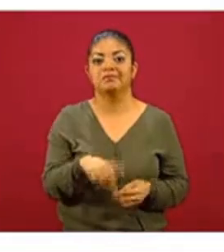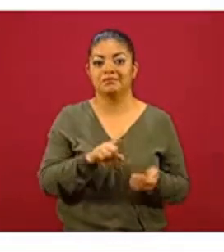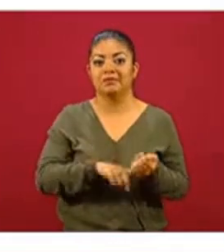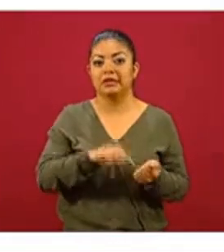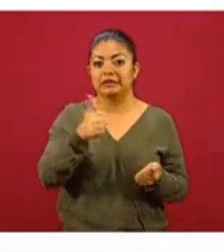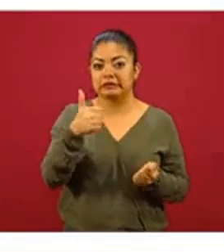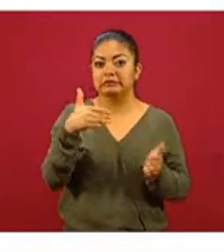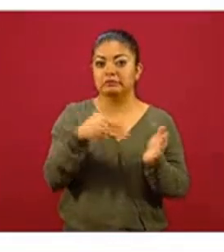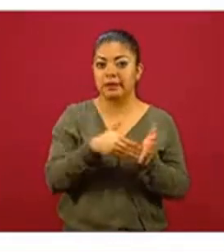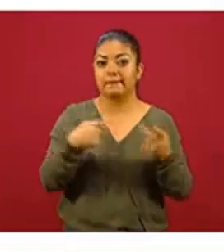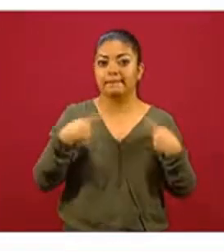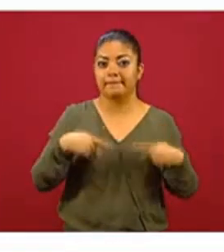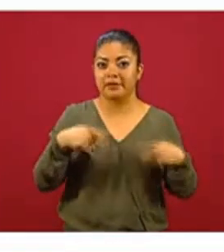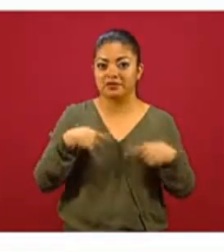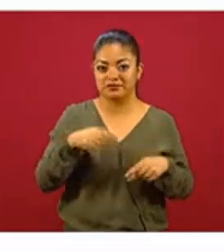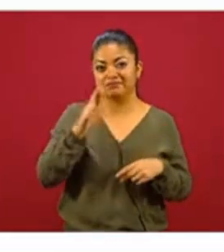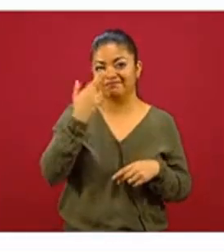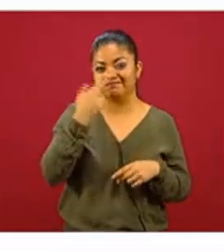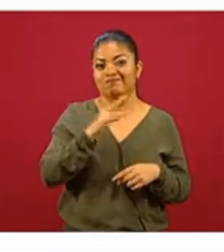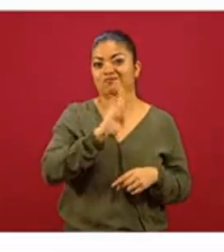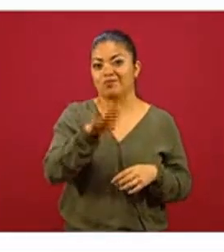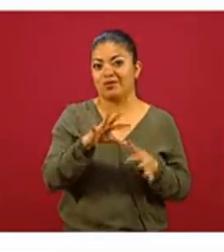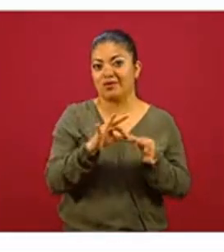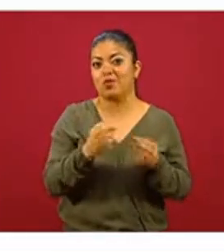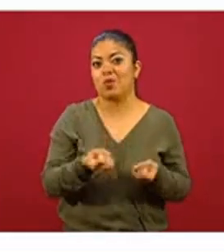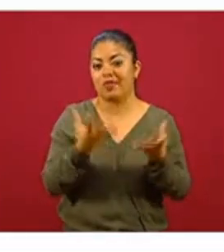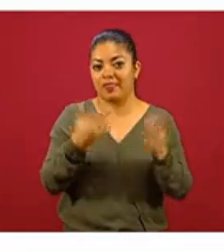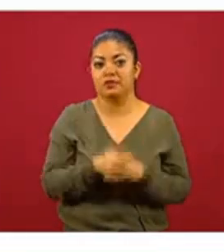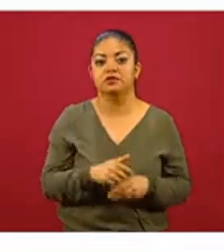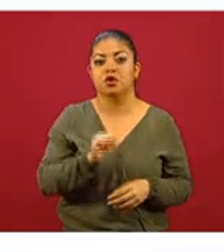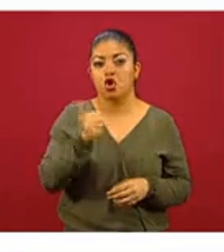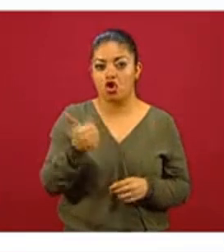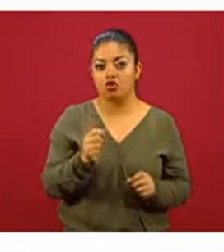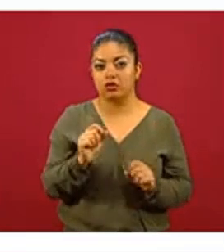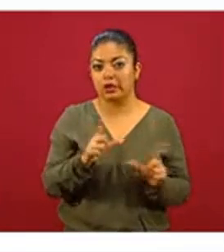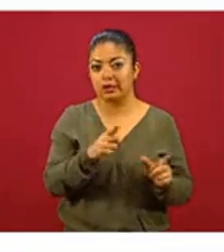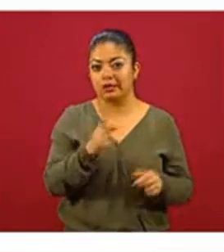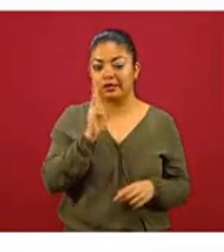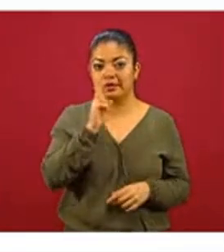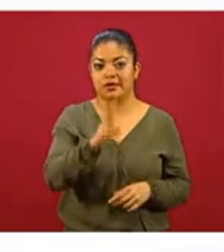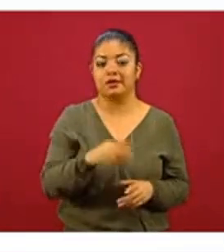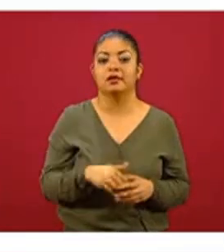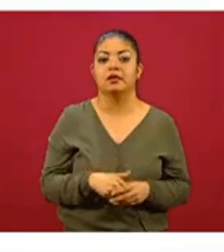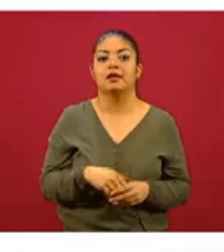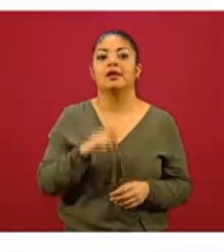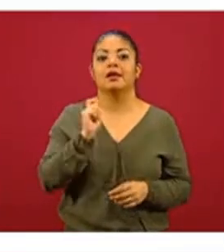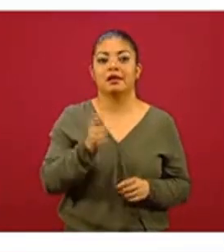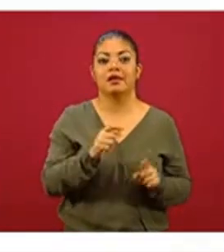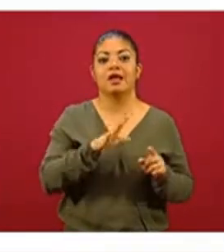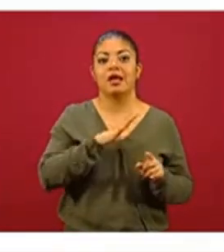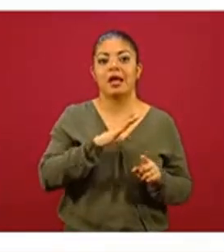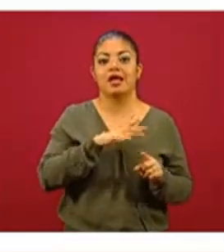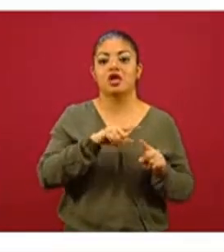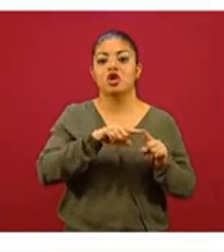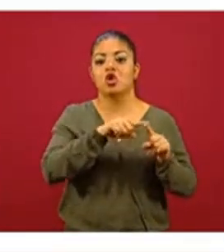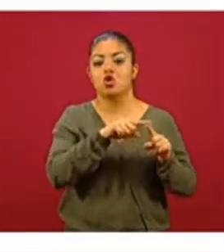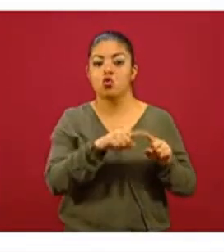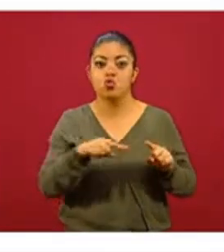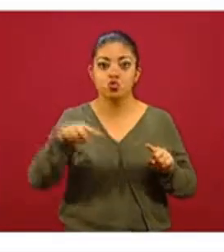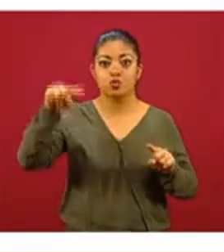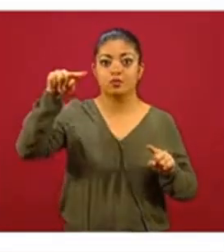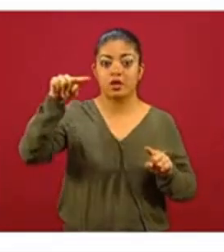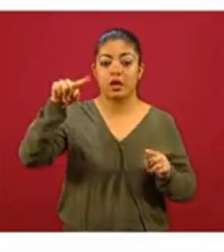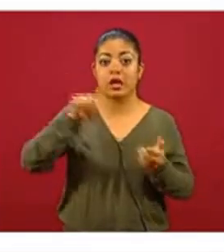6,000 personas que han perdido la vida. La siguiente y penúltima es nuestra gráfica de la curva acumulada. Se